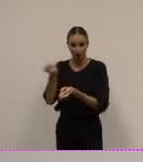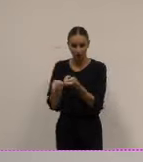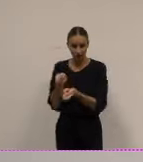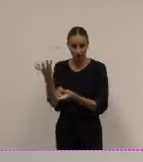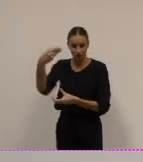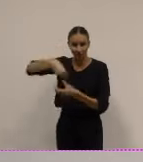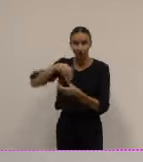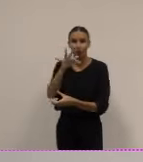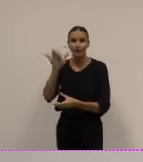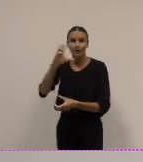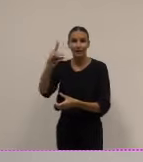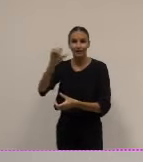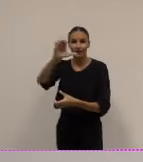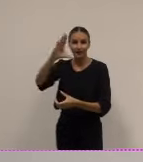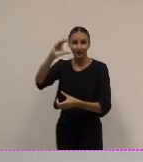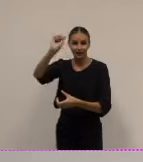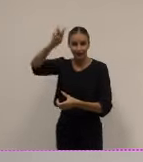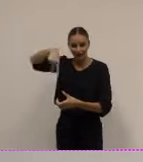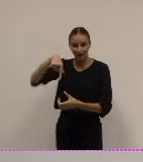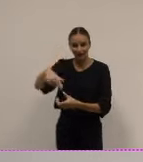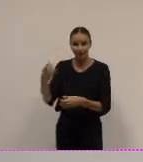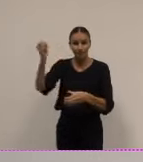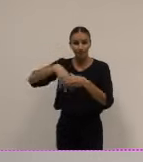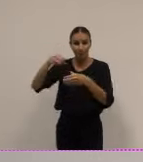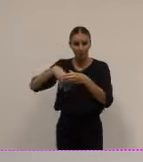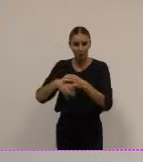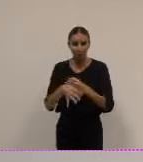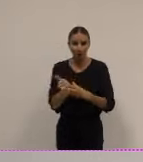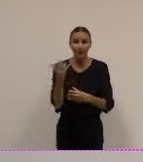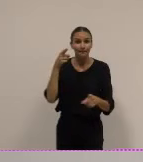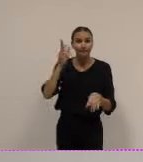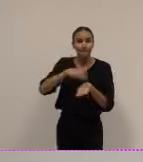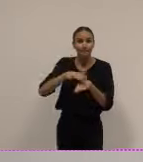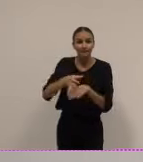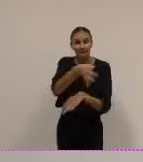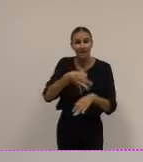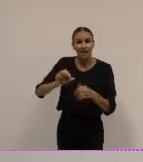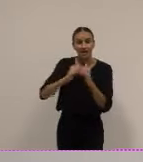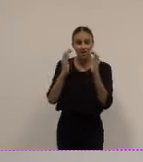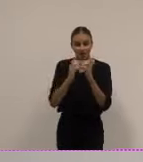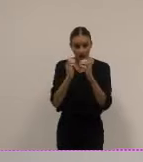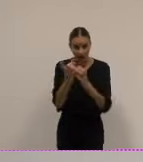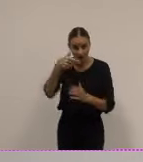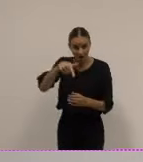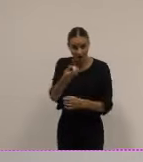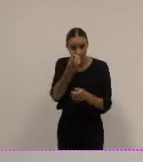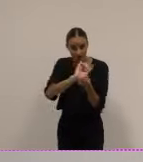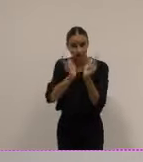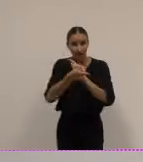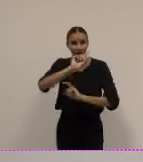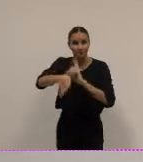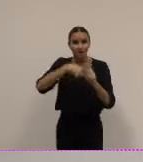forma, no solo a un fondo que tiene que contribuir a transformar nuestra isla, sino también a una forma de hacer política alejada